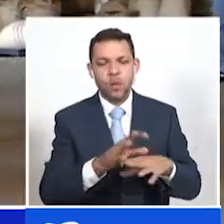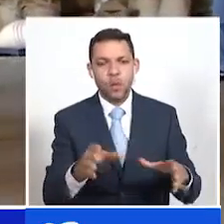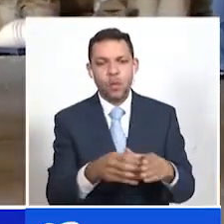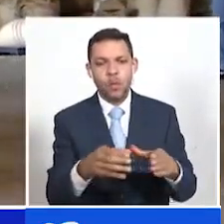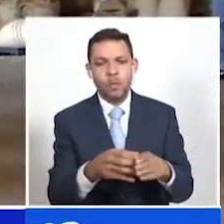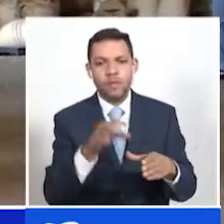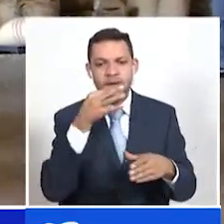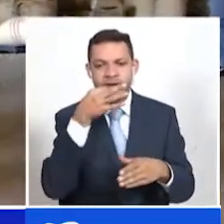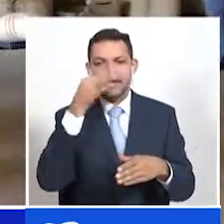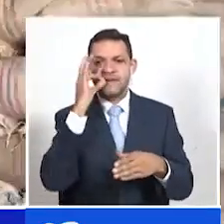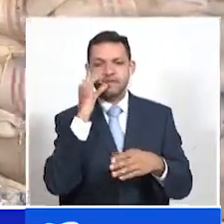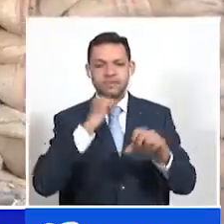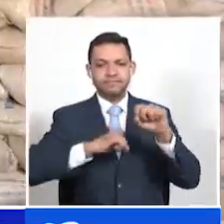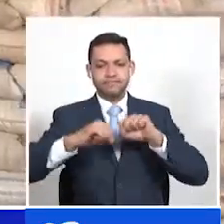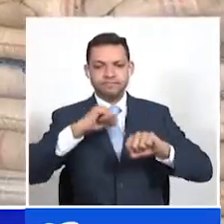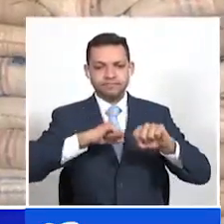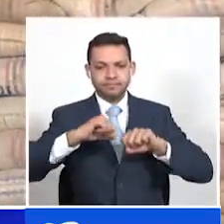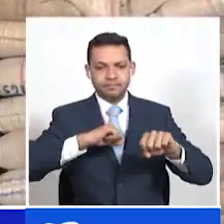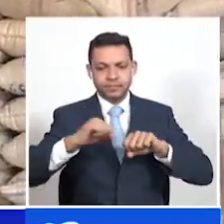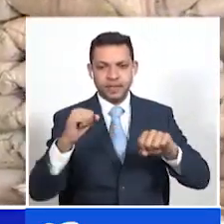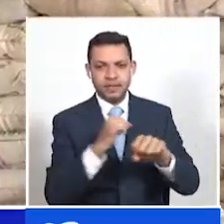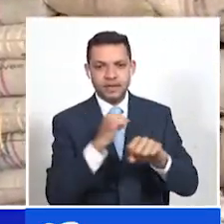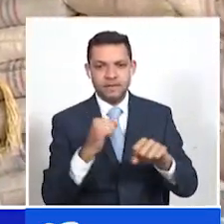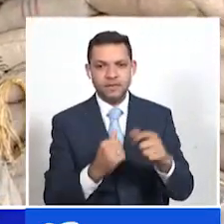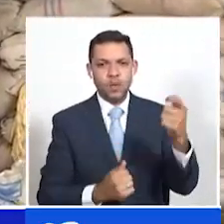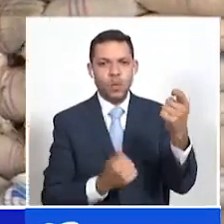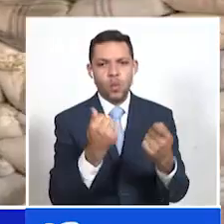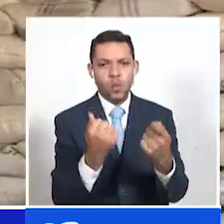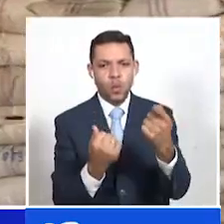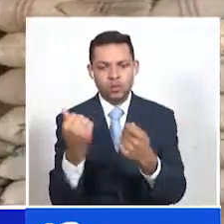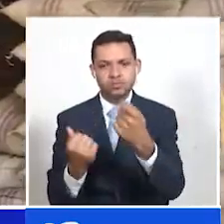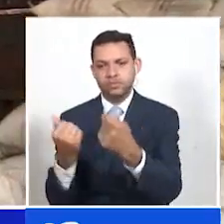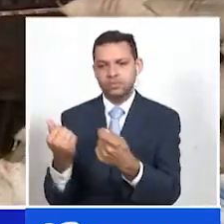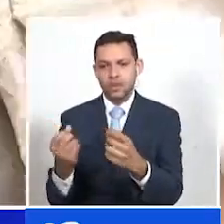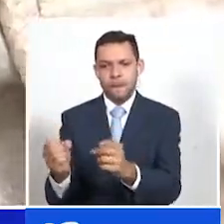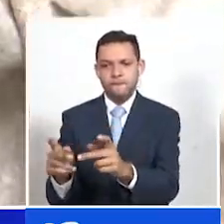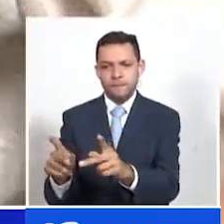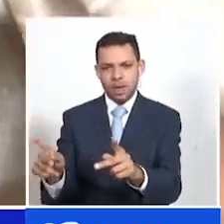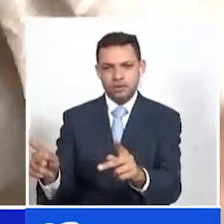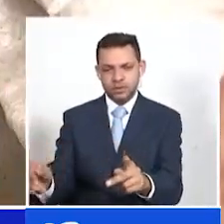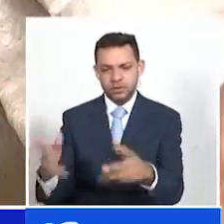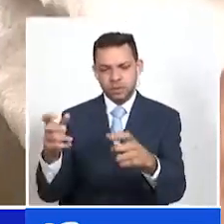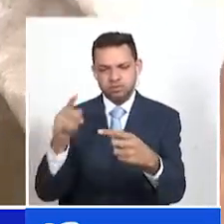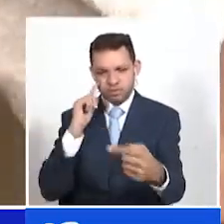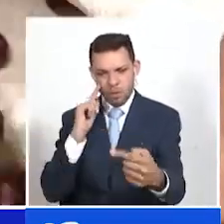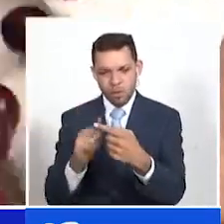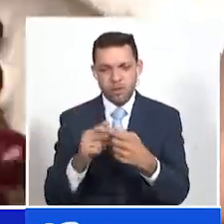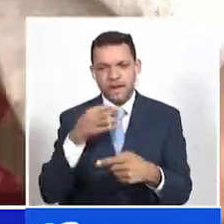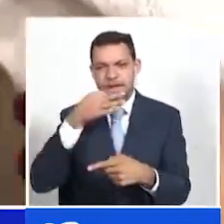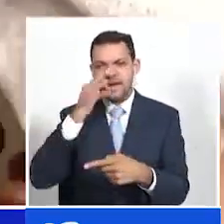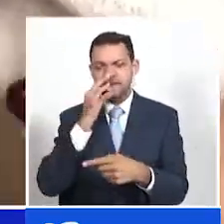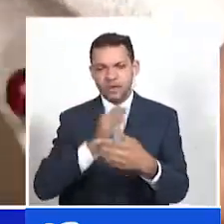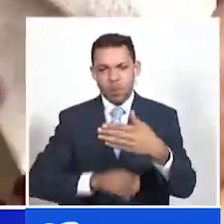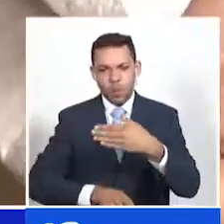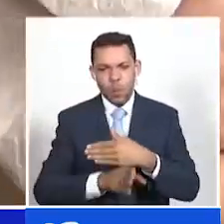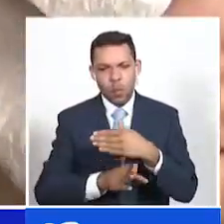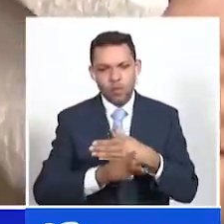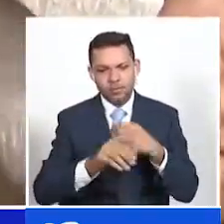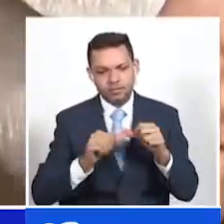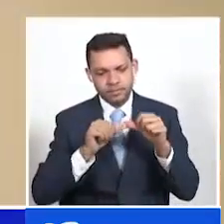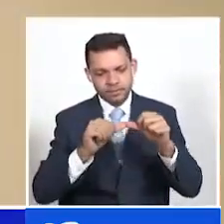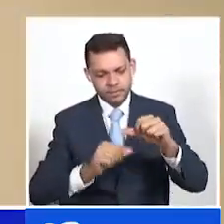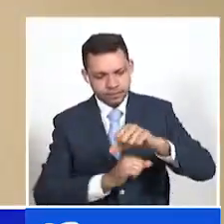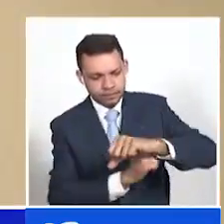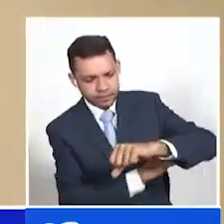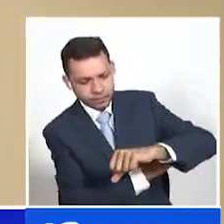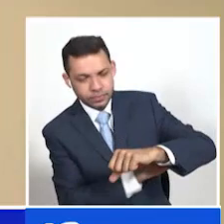se indicó que gracias al mejoramiento en la rentabilidad son muchos los caficultores que le siguen apostando al grano. Relativamente estables en